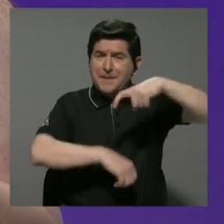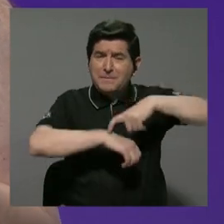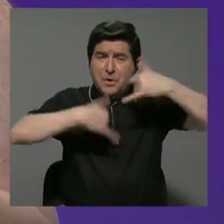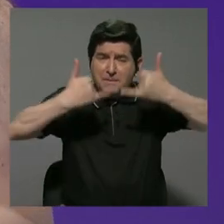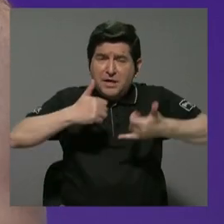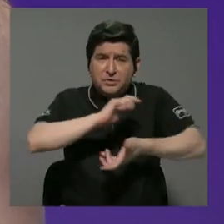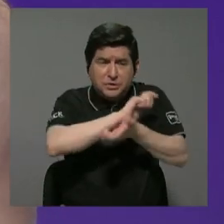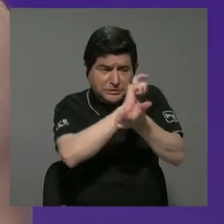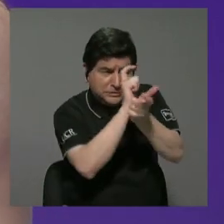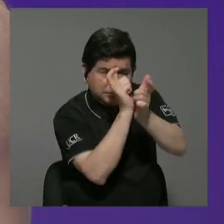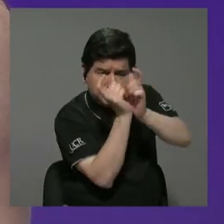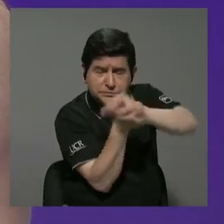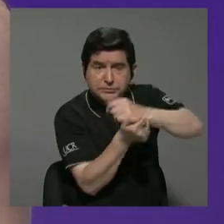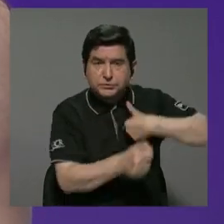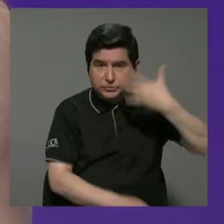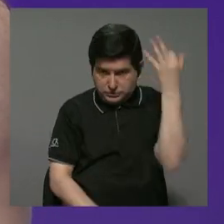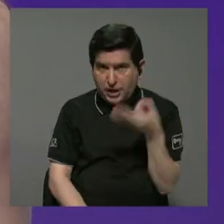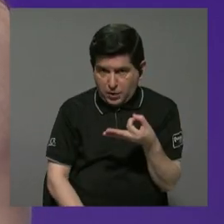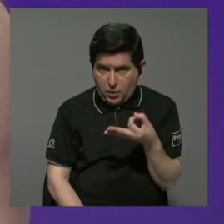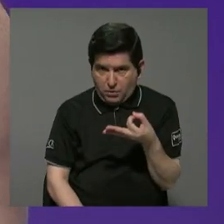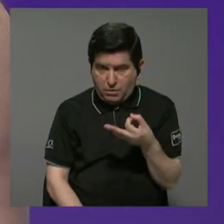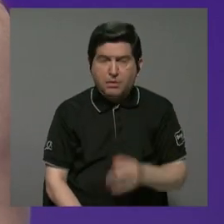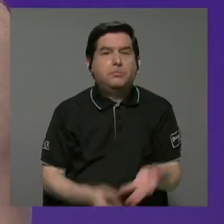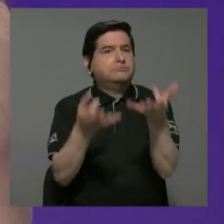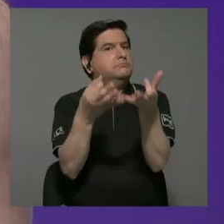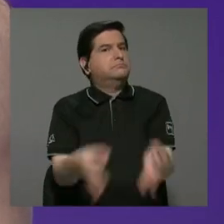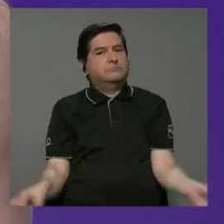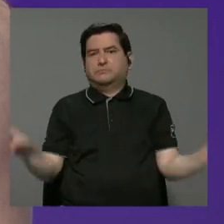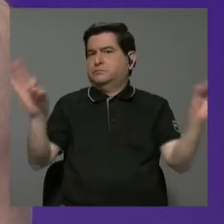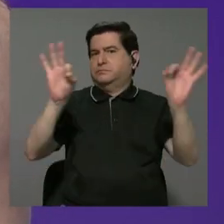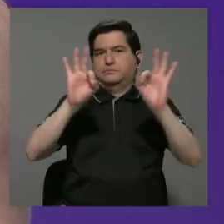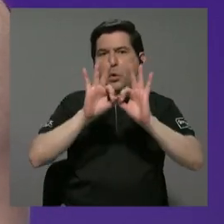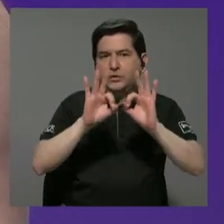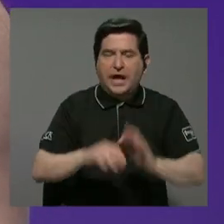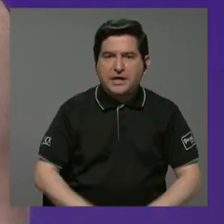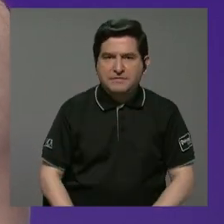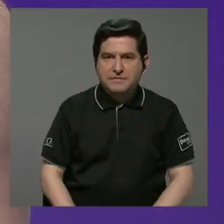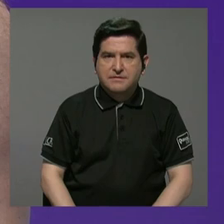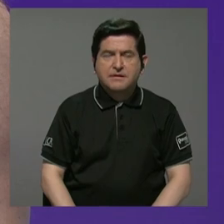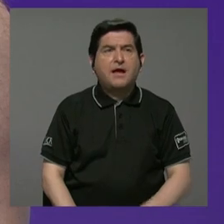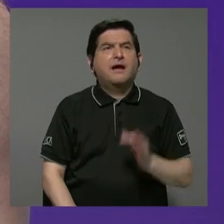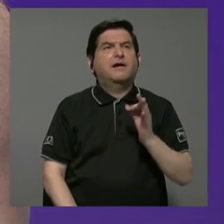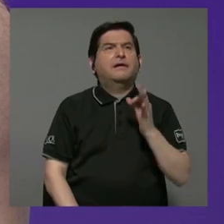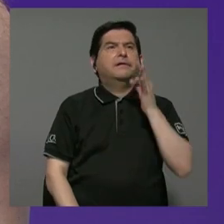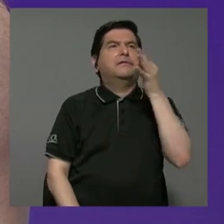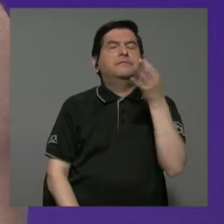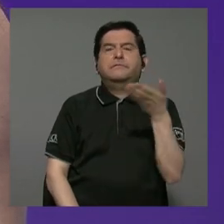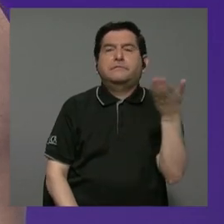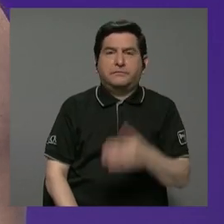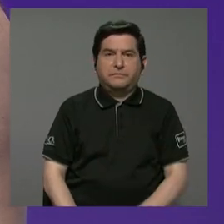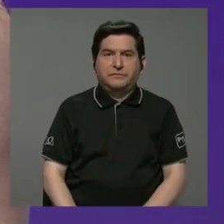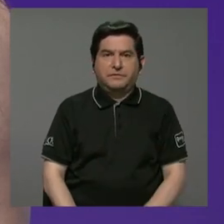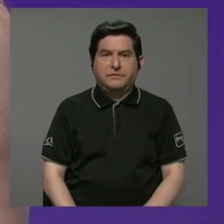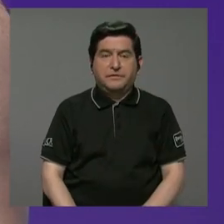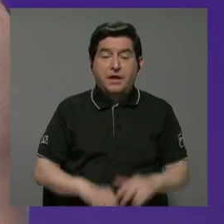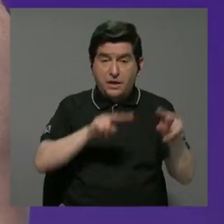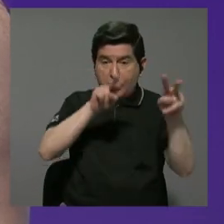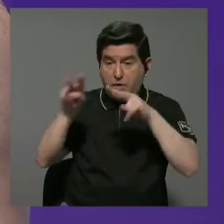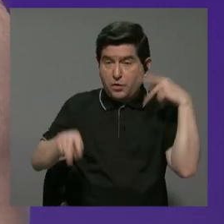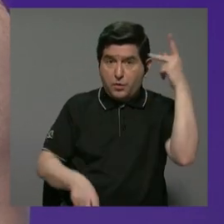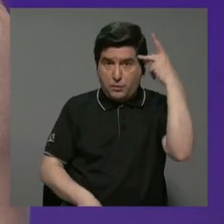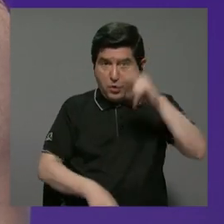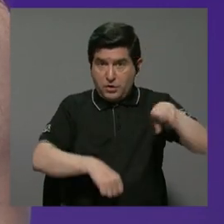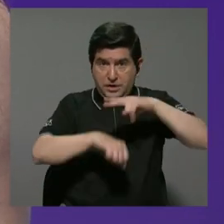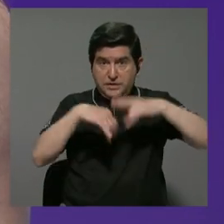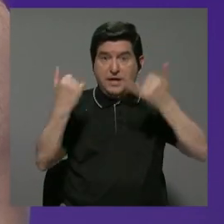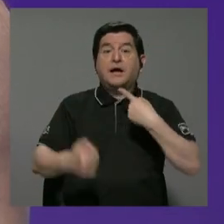de transición, creo yo, importante, donde hacia lo que vamos es un poco, que desde el Observatorio de la Política Nacional